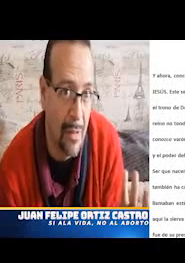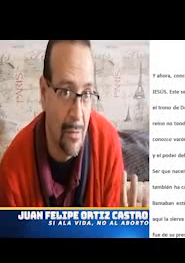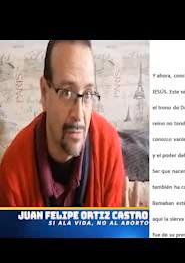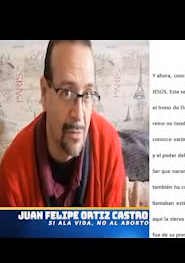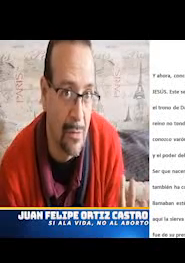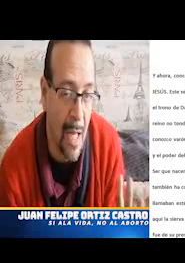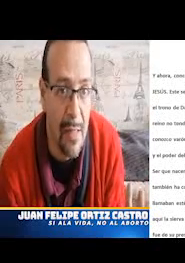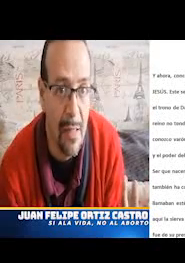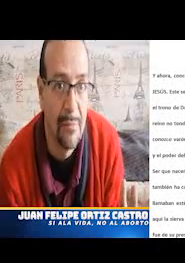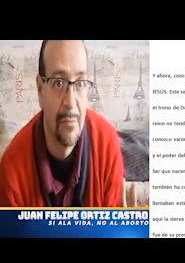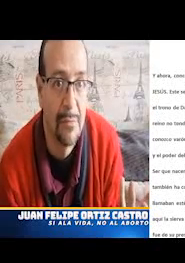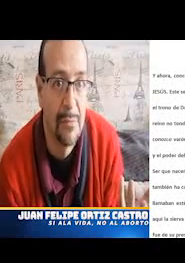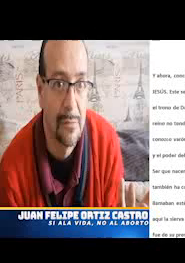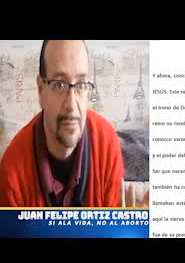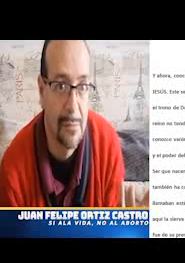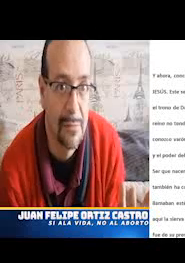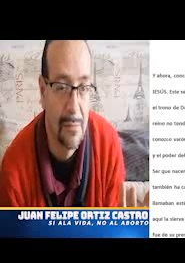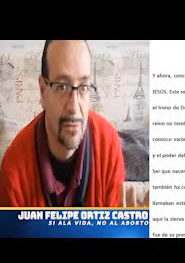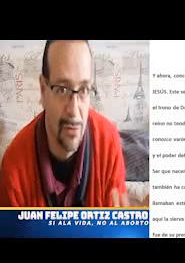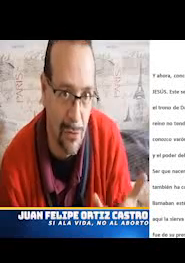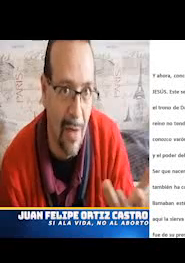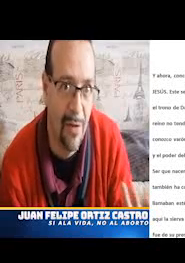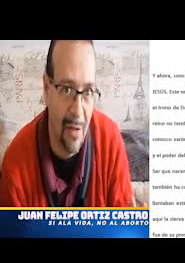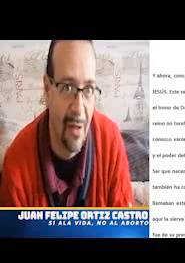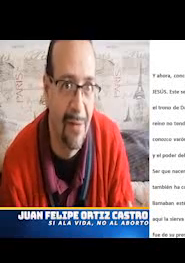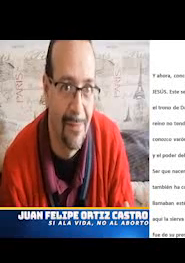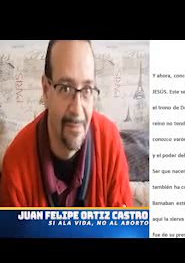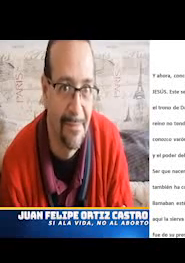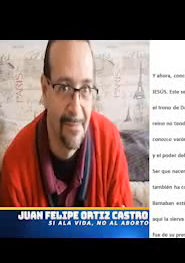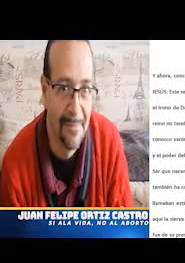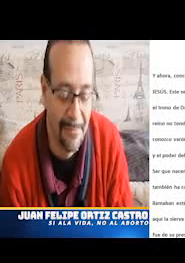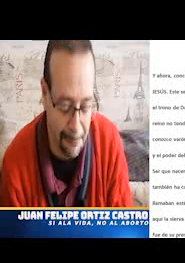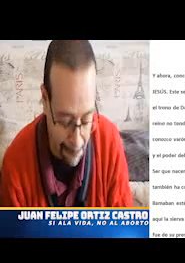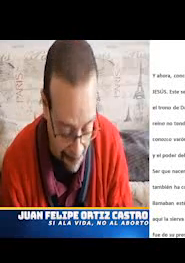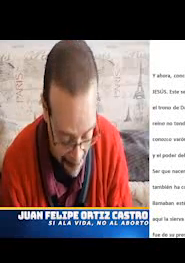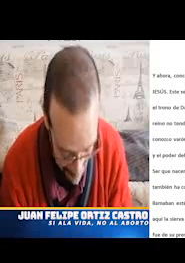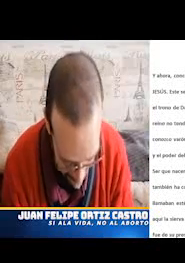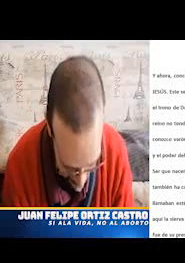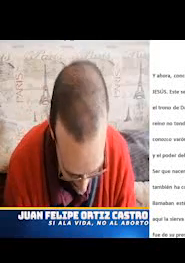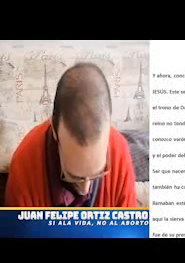tenido relaciones con nadie. Soy una virgen.